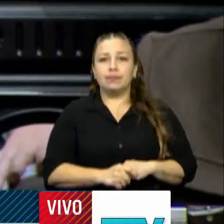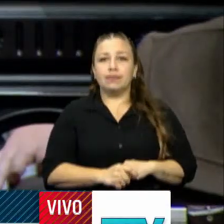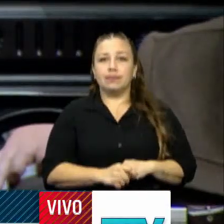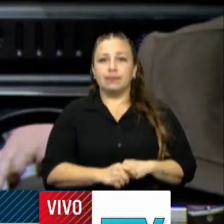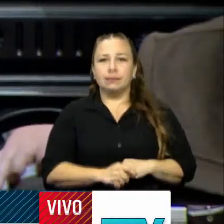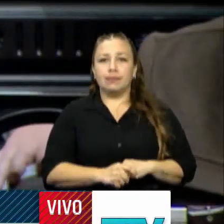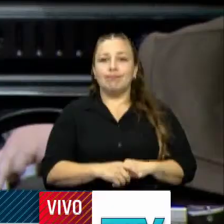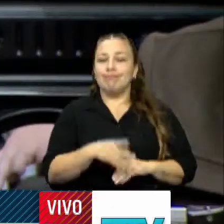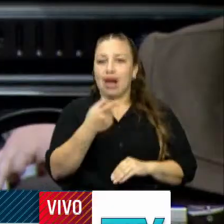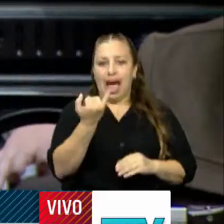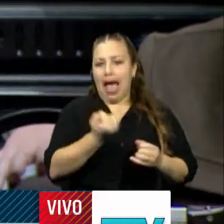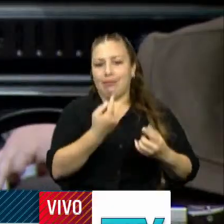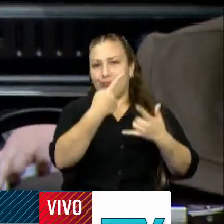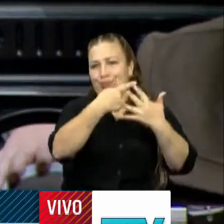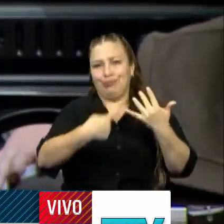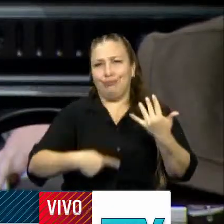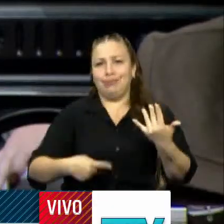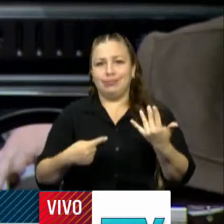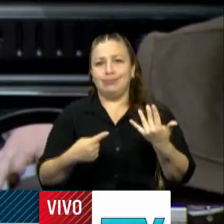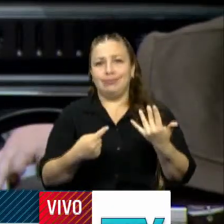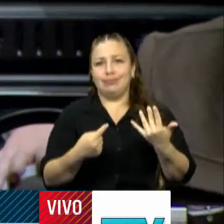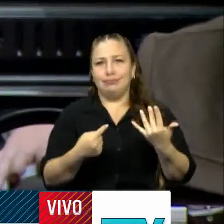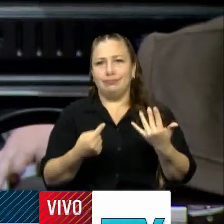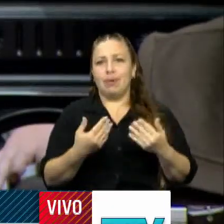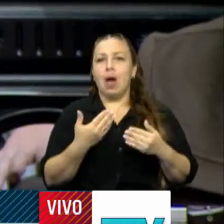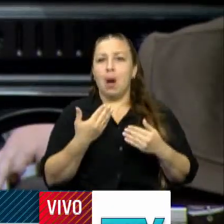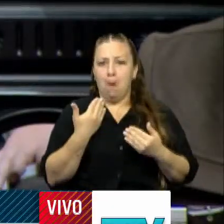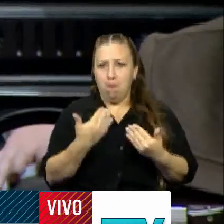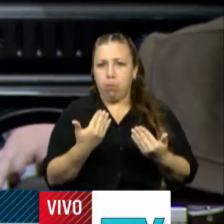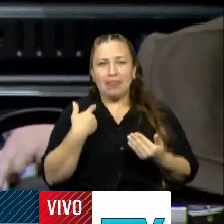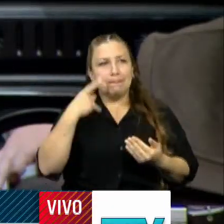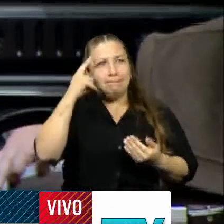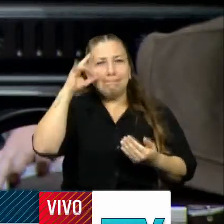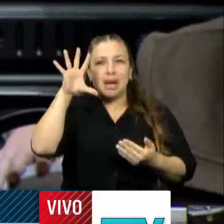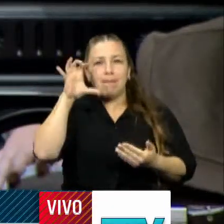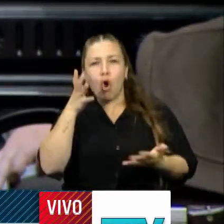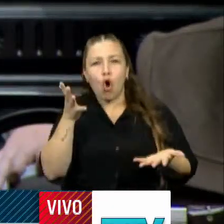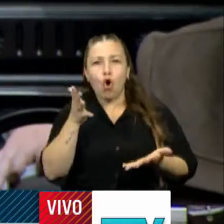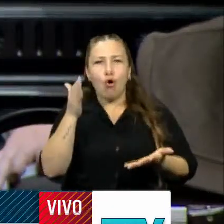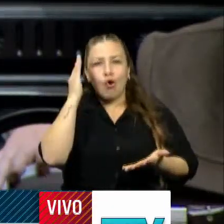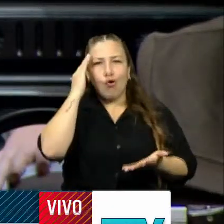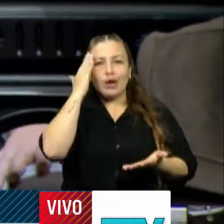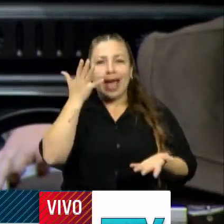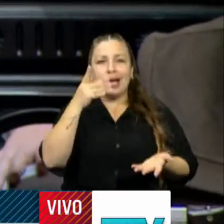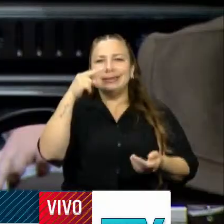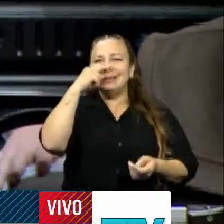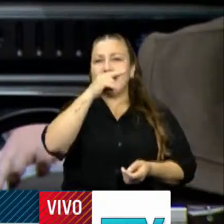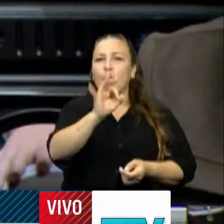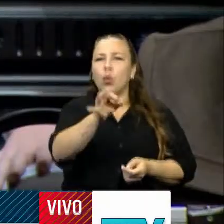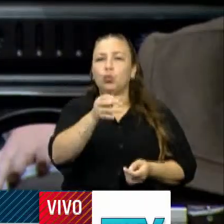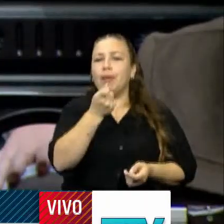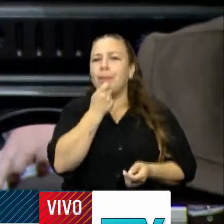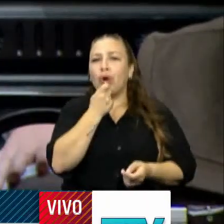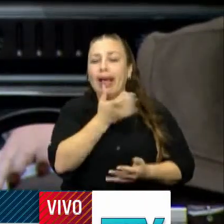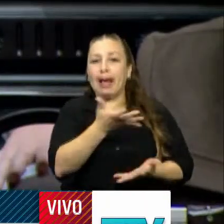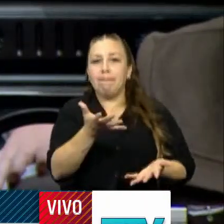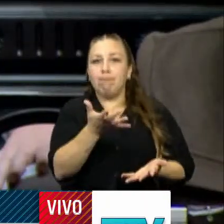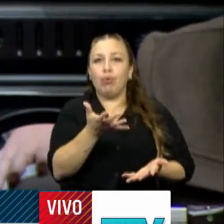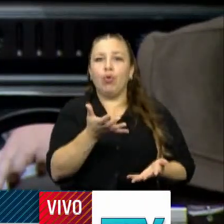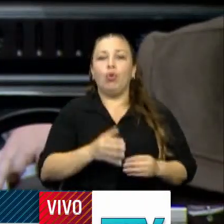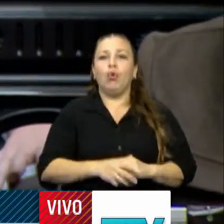iban muy variadas, digamos, ¿no? Hago un poco de memoria, pero el 7 de octubre, por ejemplo,